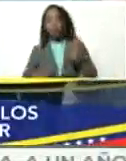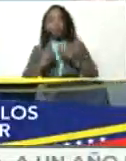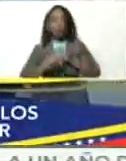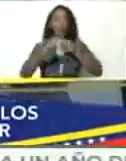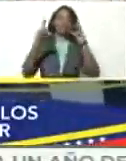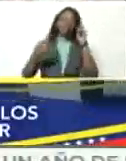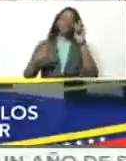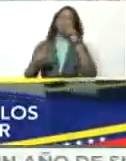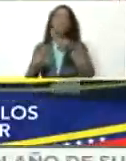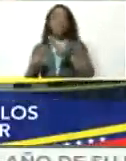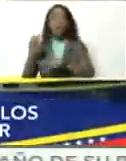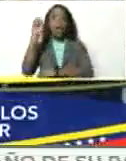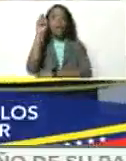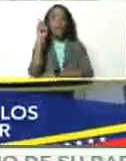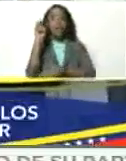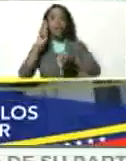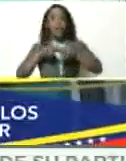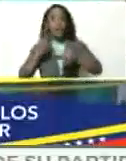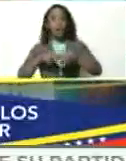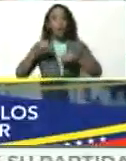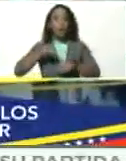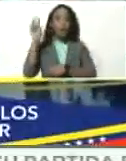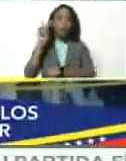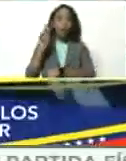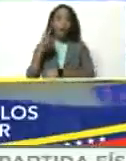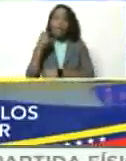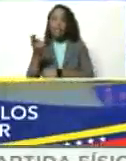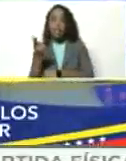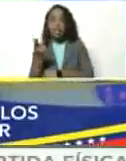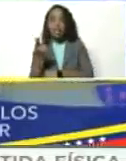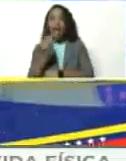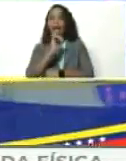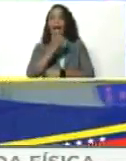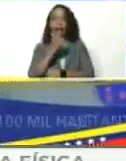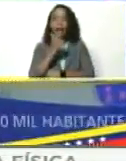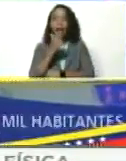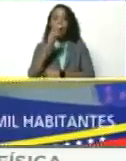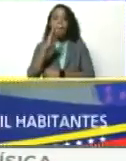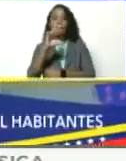Impresionante Black Friday en Venezuela, Silvia. Así se dice, Black Friday.